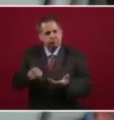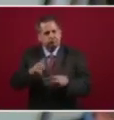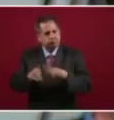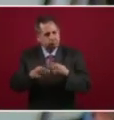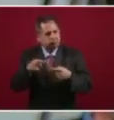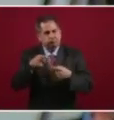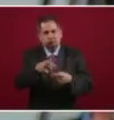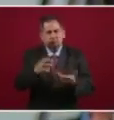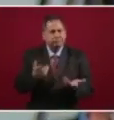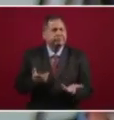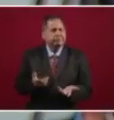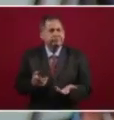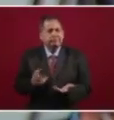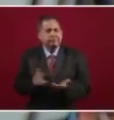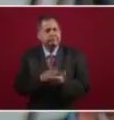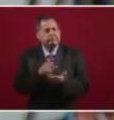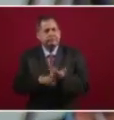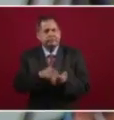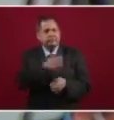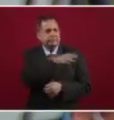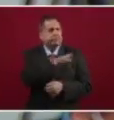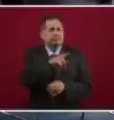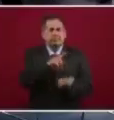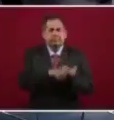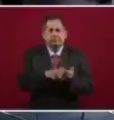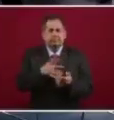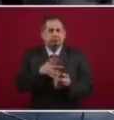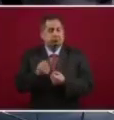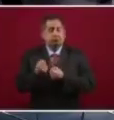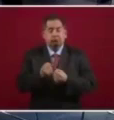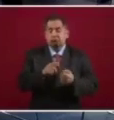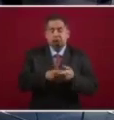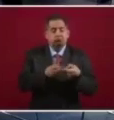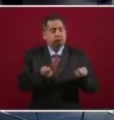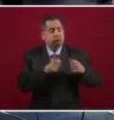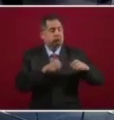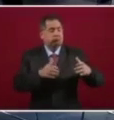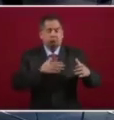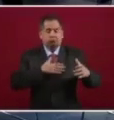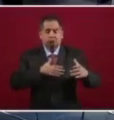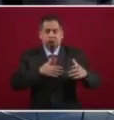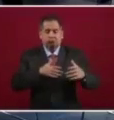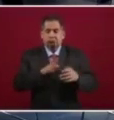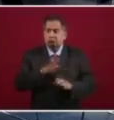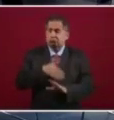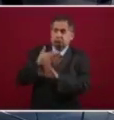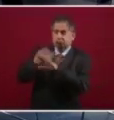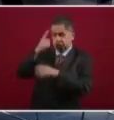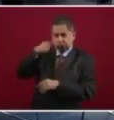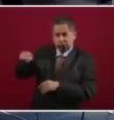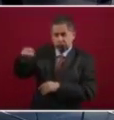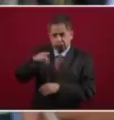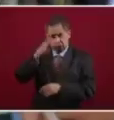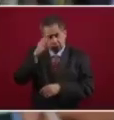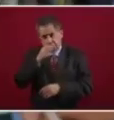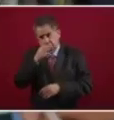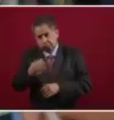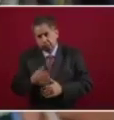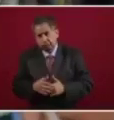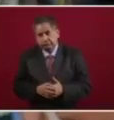vez insistiendo en que tienen poderes y que tienen gente en contra de usted, señor